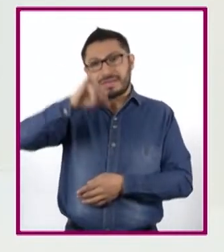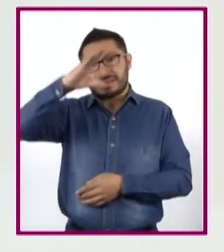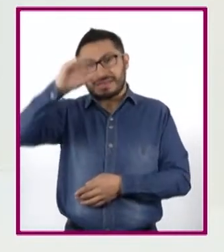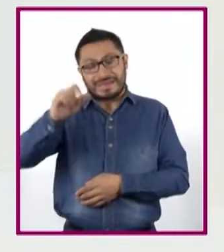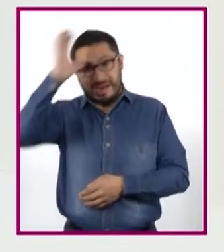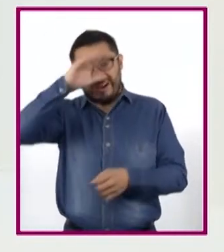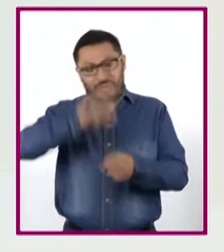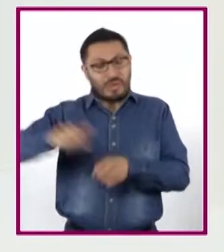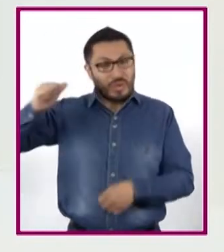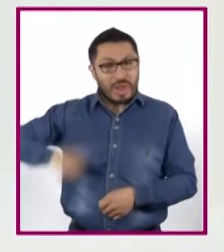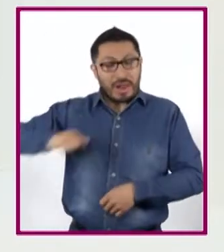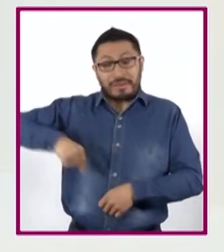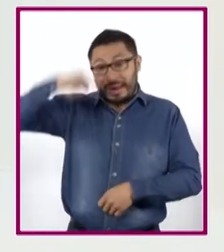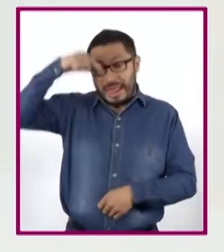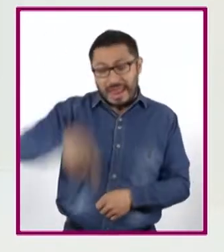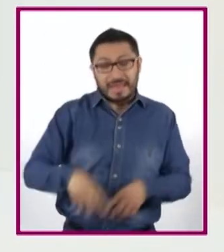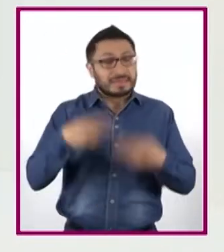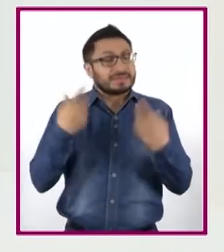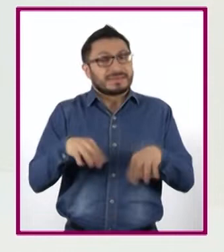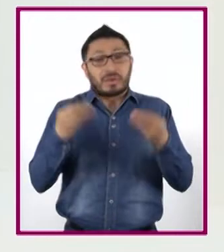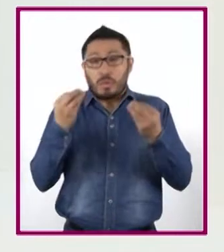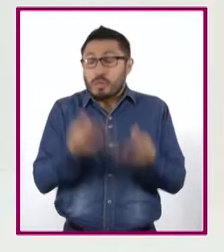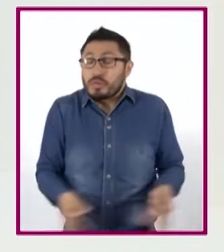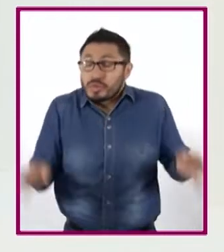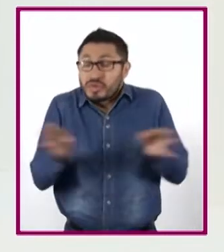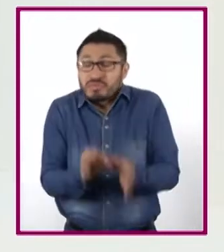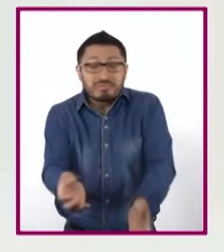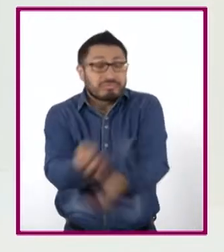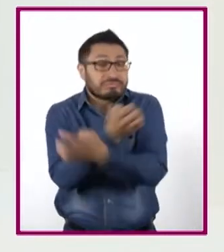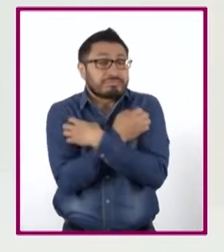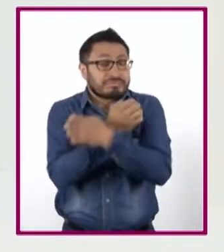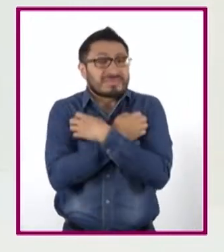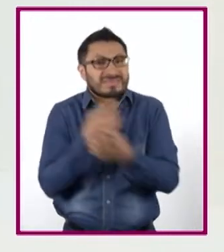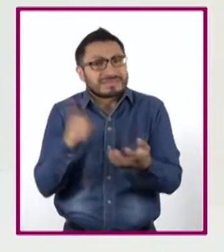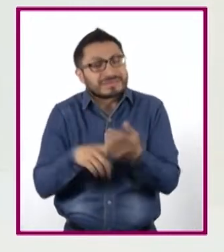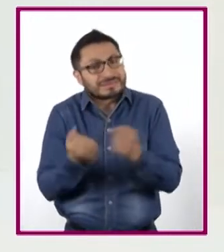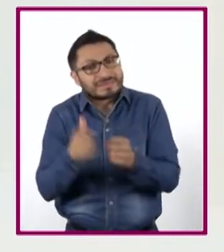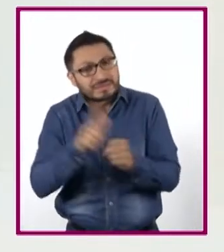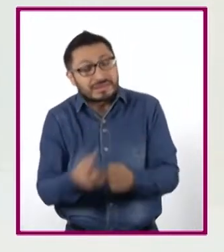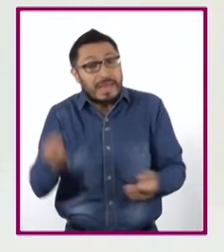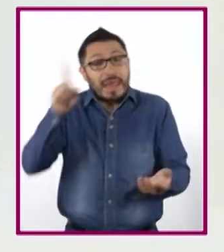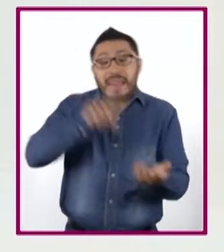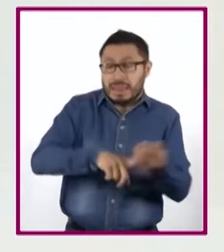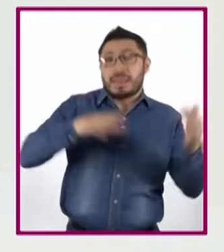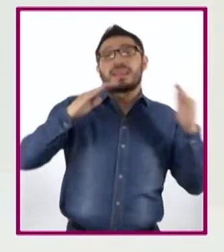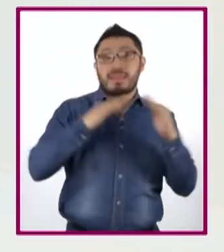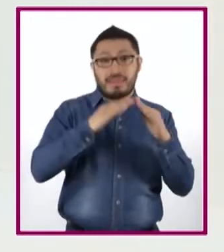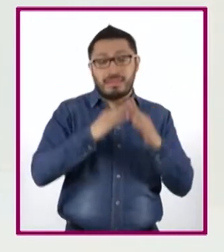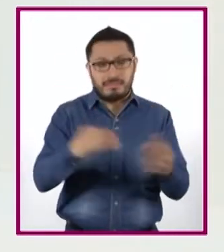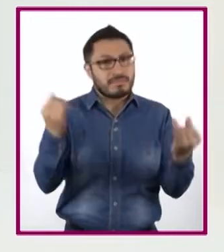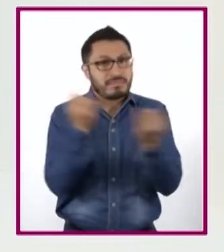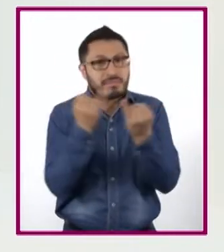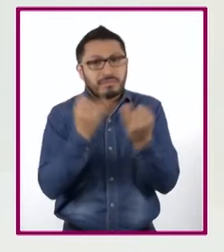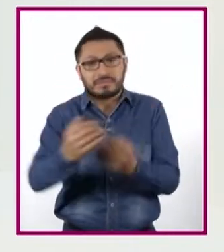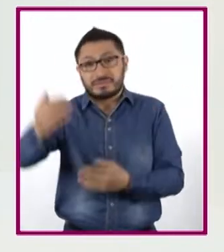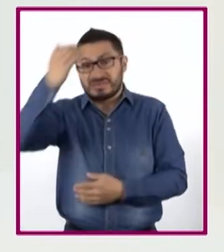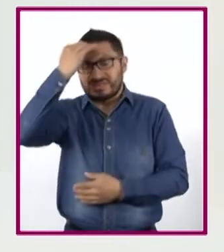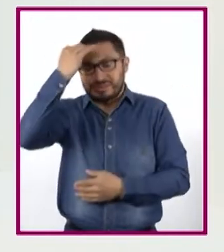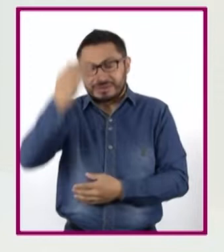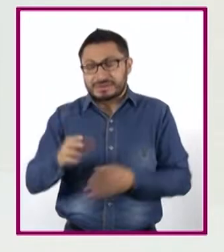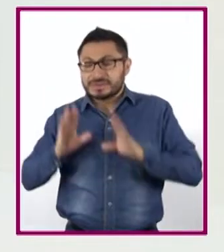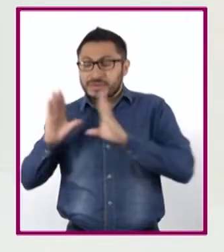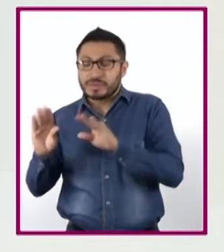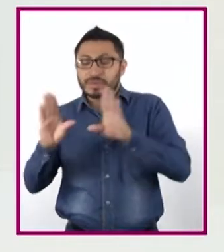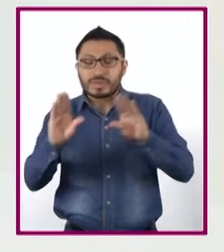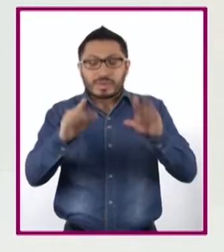la educación era un aspecto importante de la sociedad, la que se impartía en casa. además del conocimiento de las actividades del